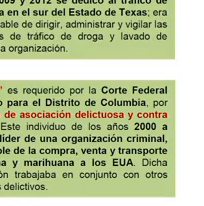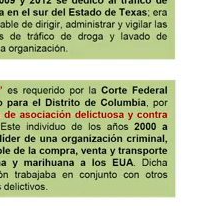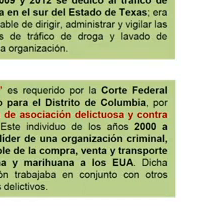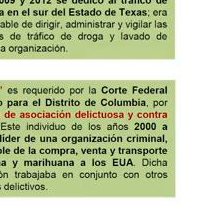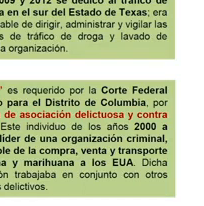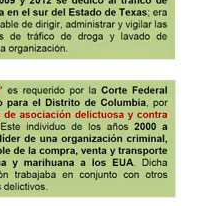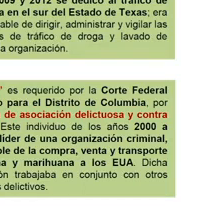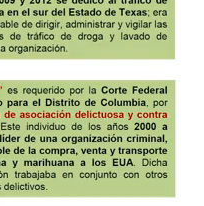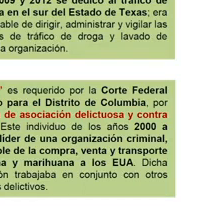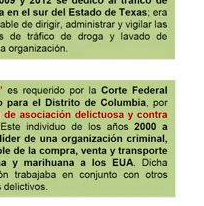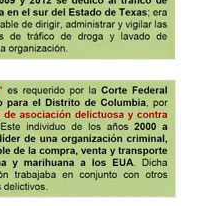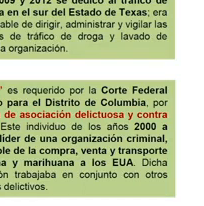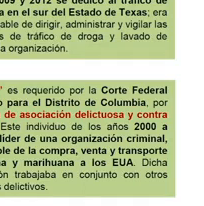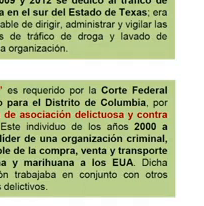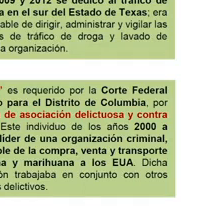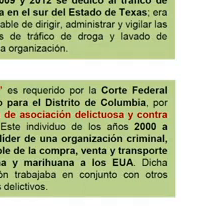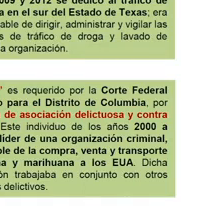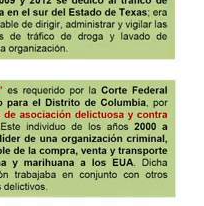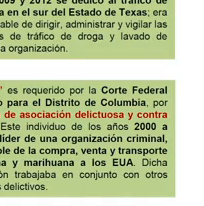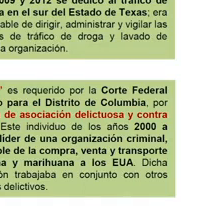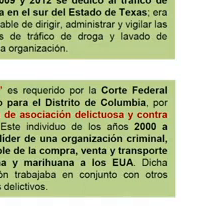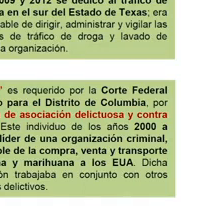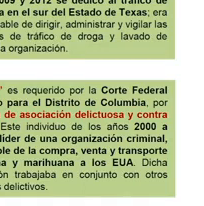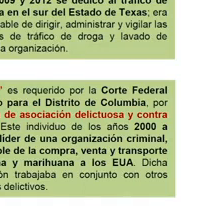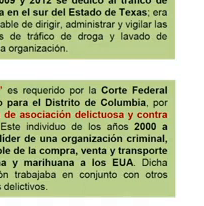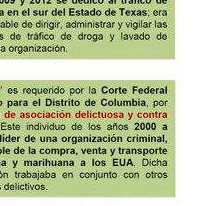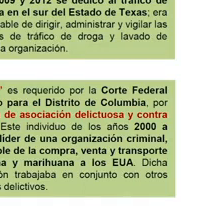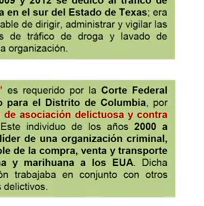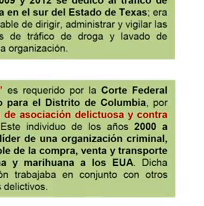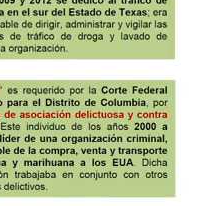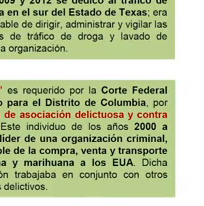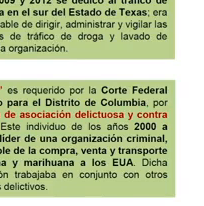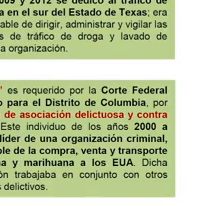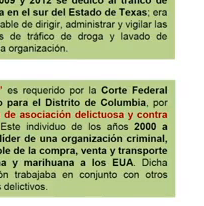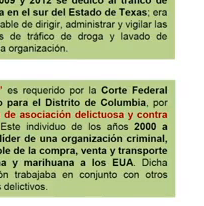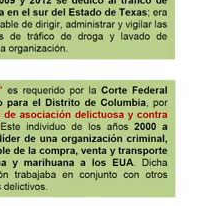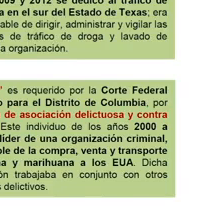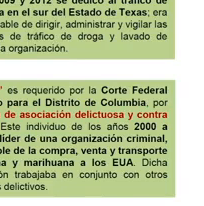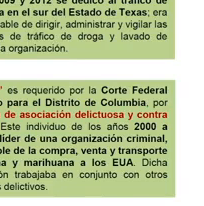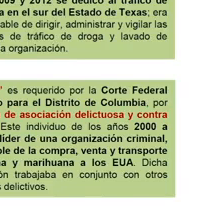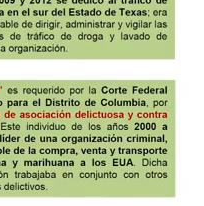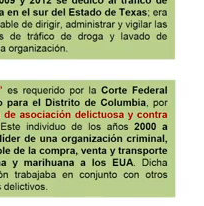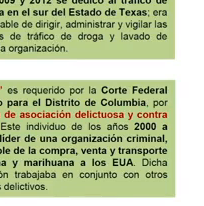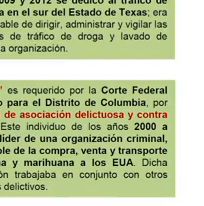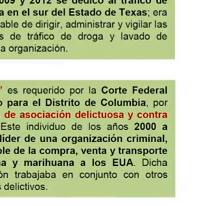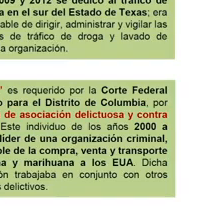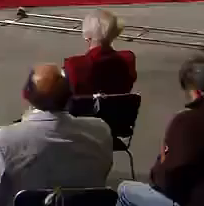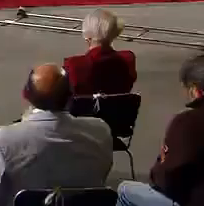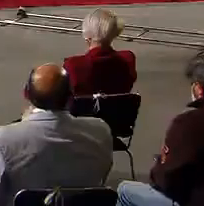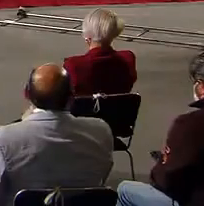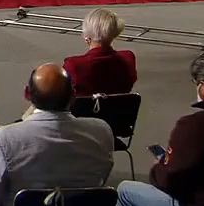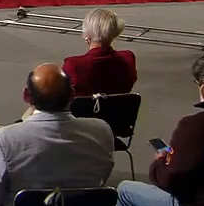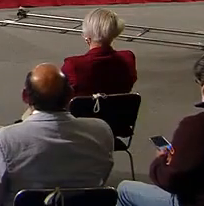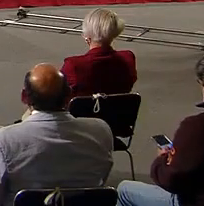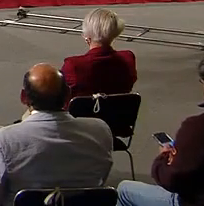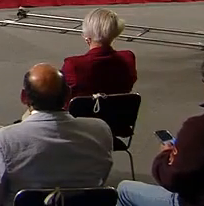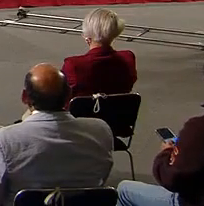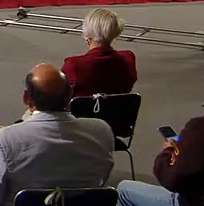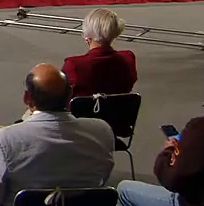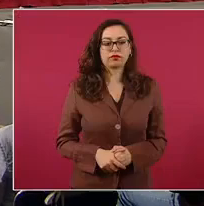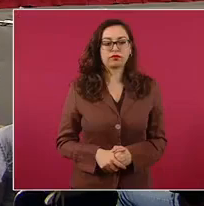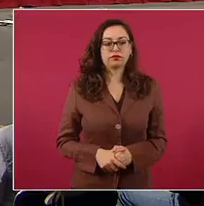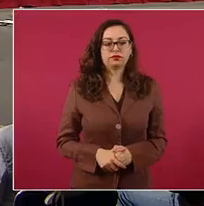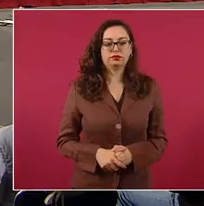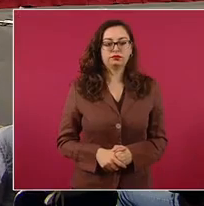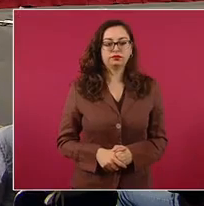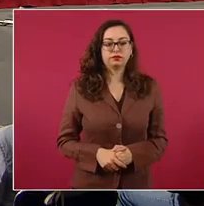llevado en extradición por los delitos de agresión sexual y abuso sexual con agravantes, hechos ocurridos en